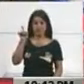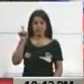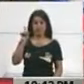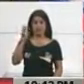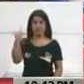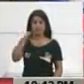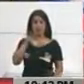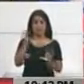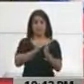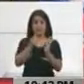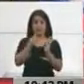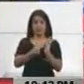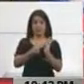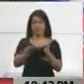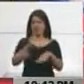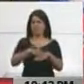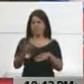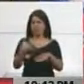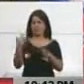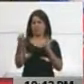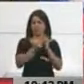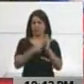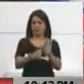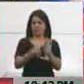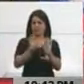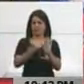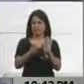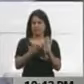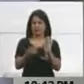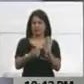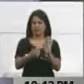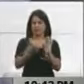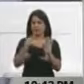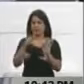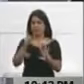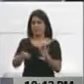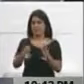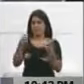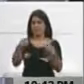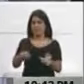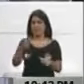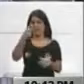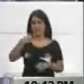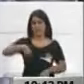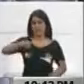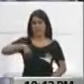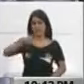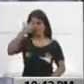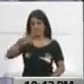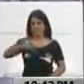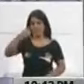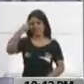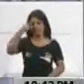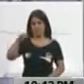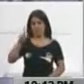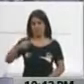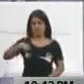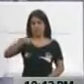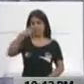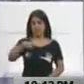¿Por qué les interesaba poner este titular? Porque había que matar moralmente al Che Guevara.